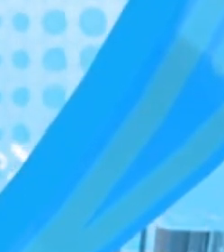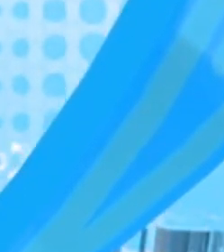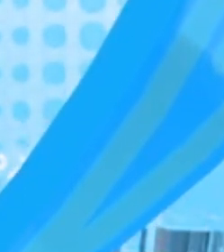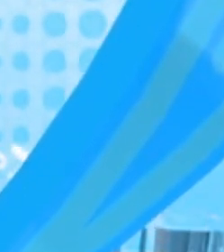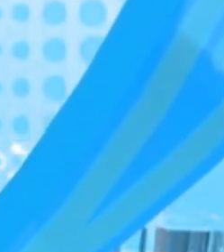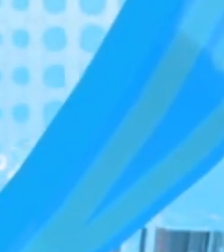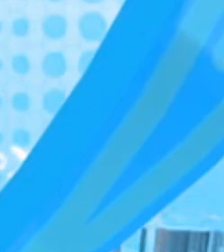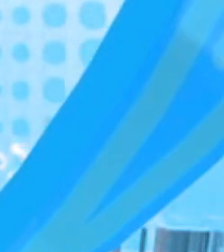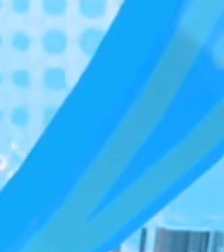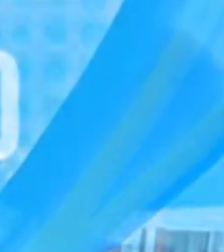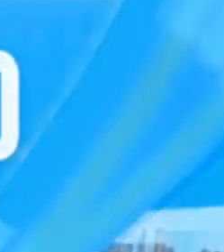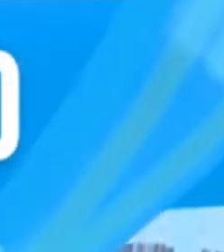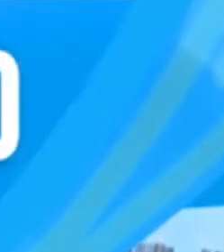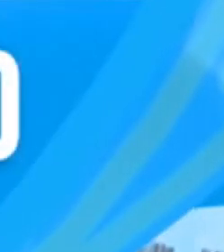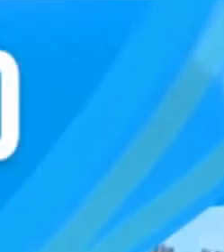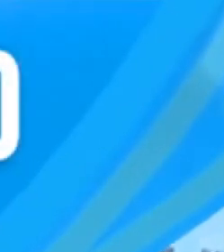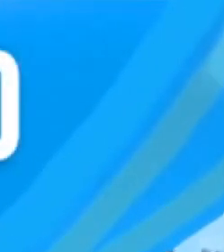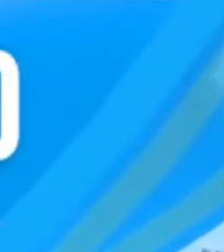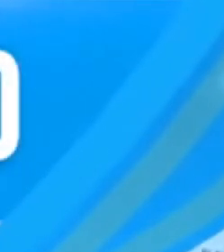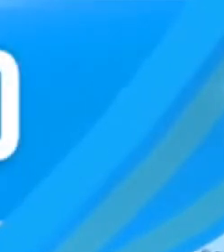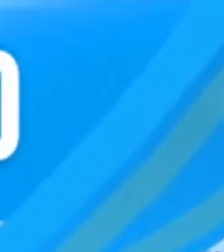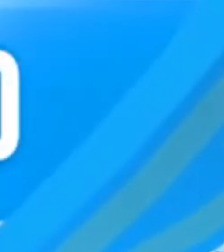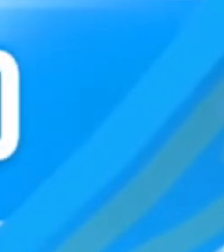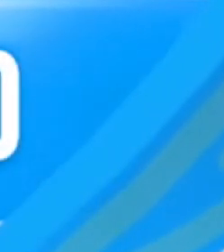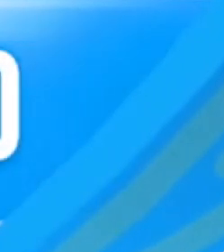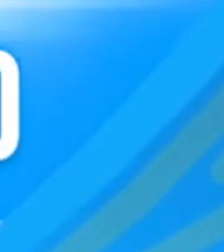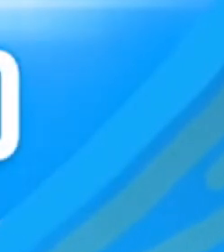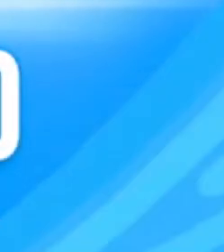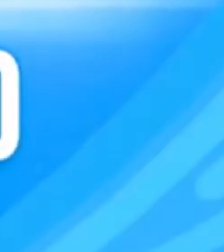Banco Popular presenta el tipo de cambio.